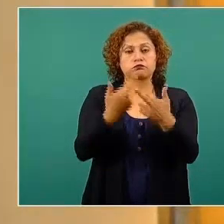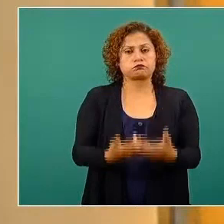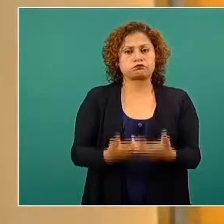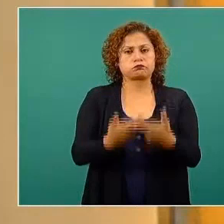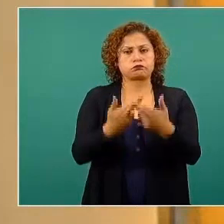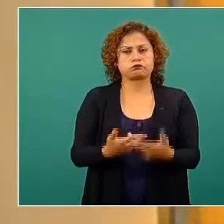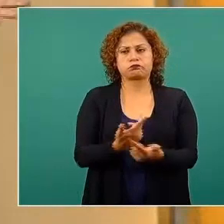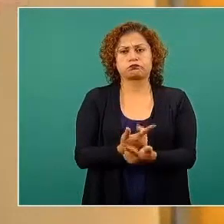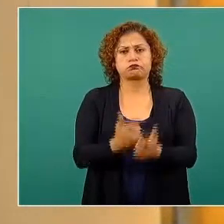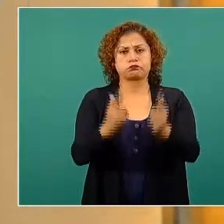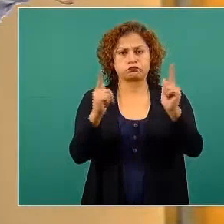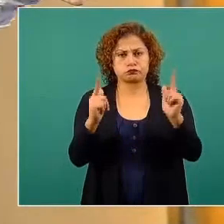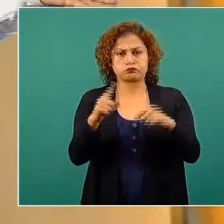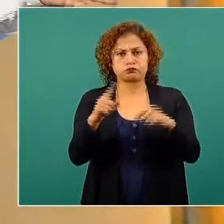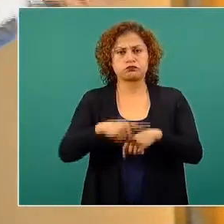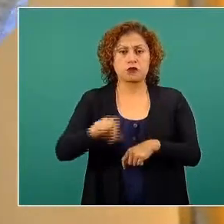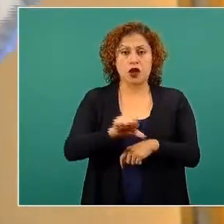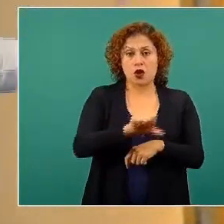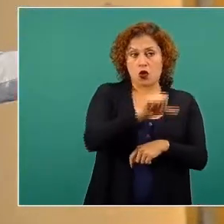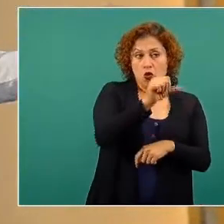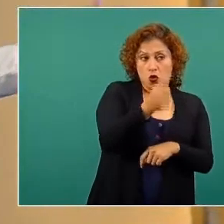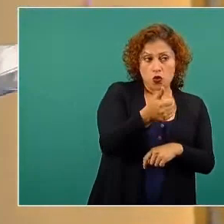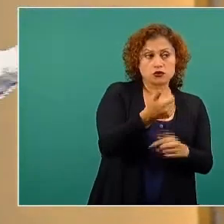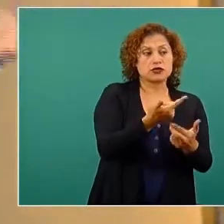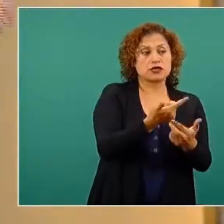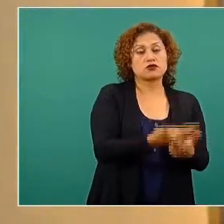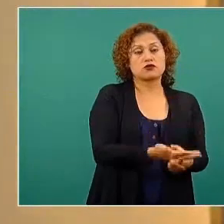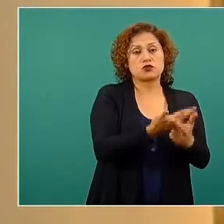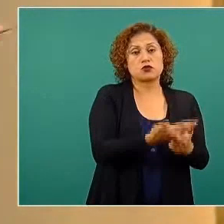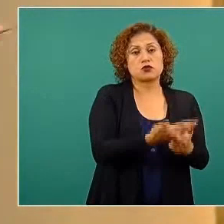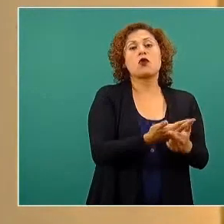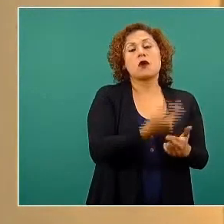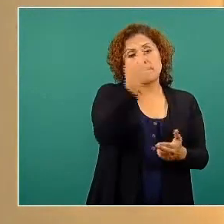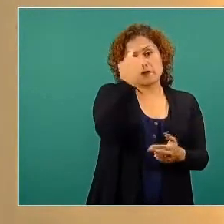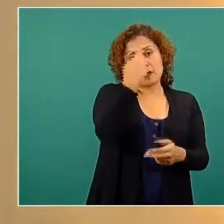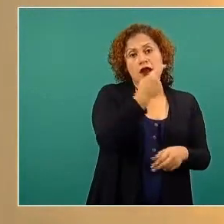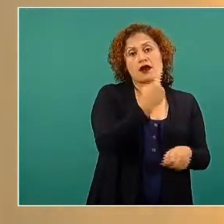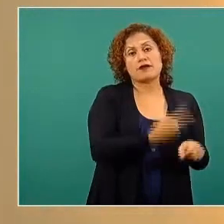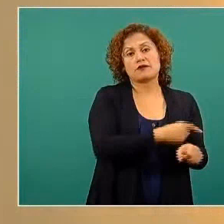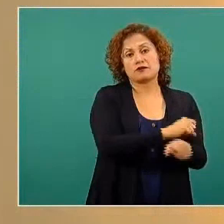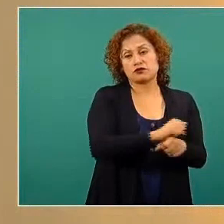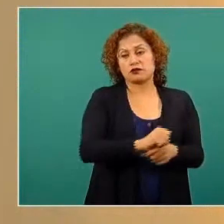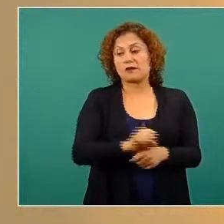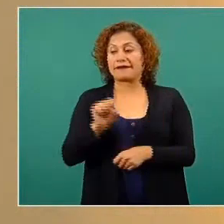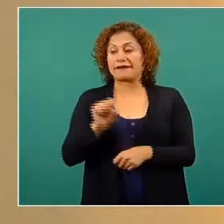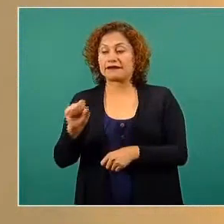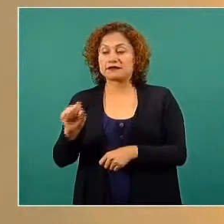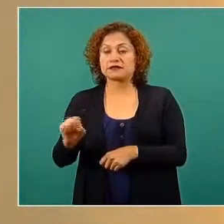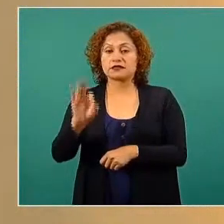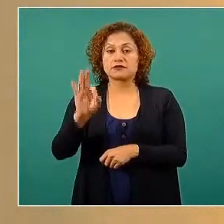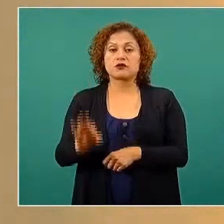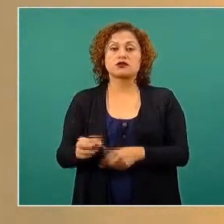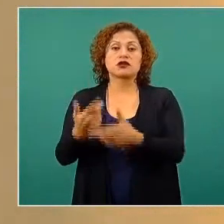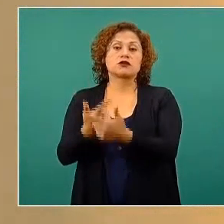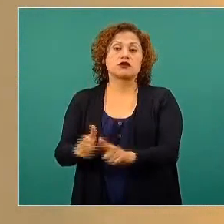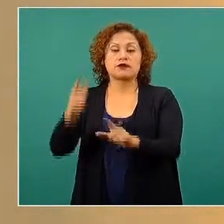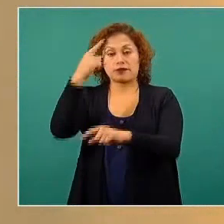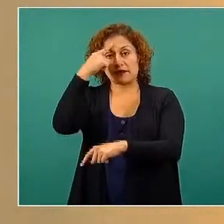respirador mecánico. 11 y 16. Esto es muy importante porque Esto quiere decir que tenemos